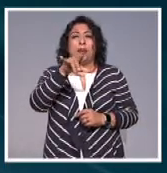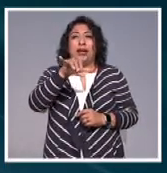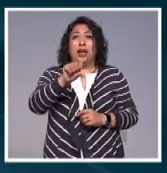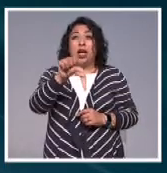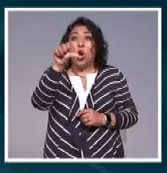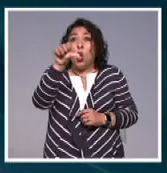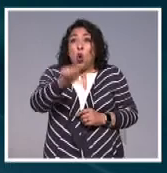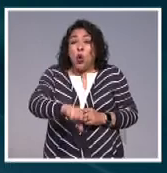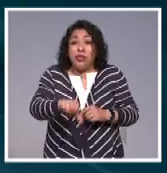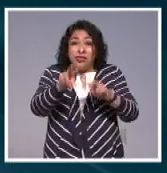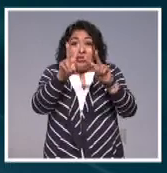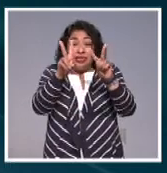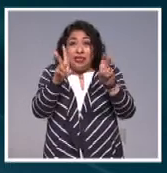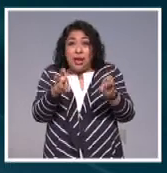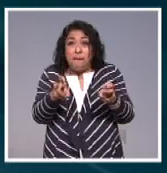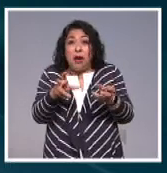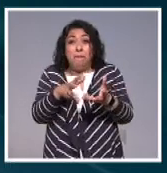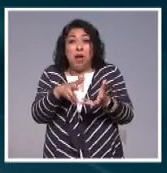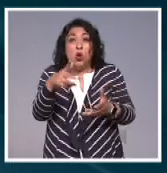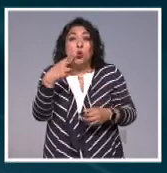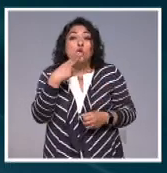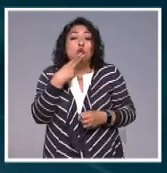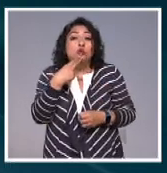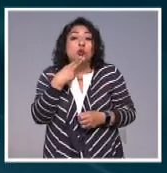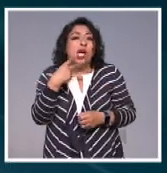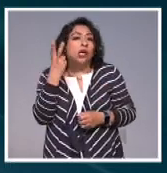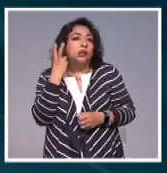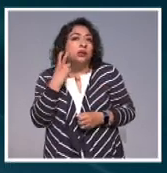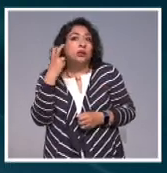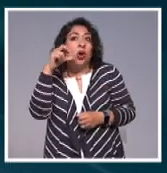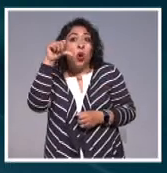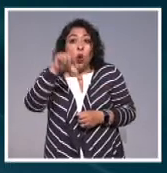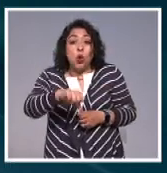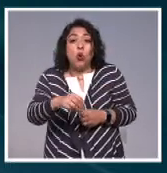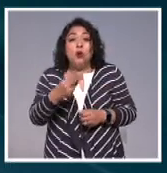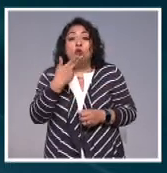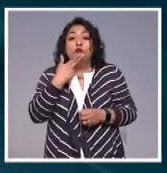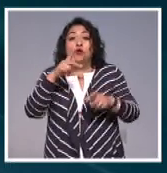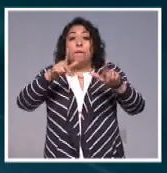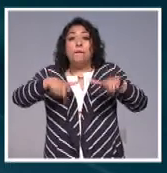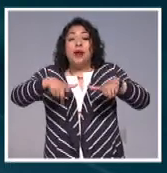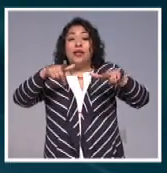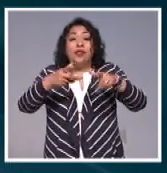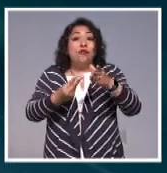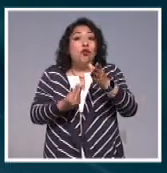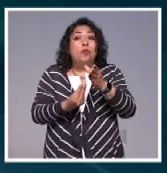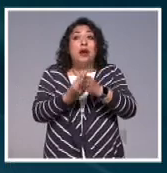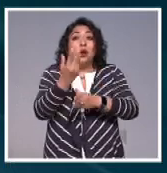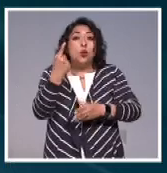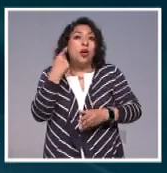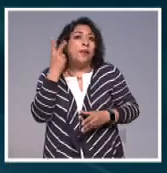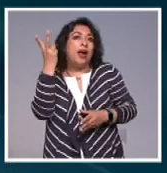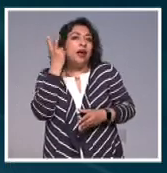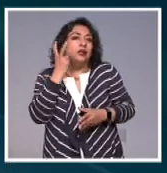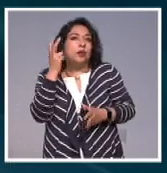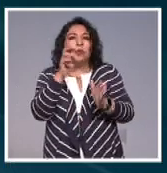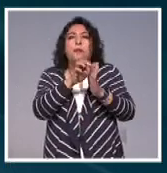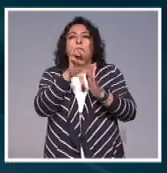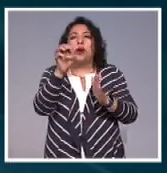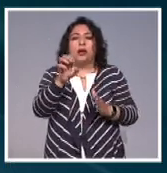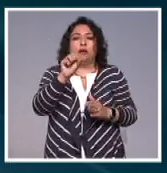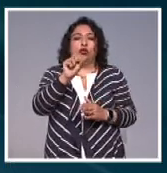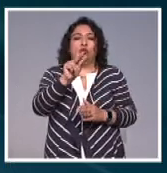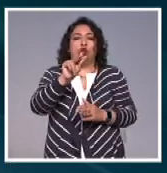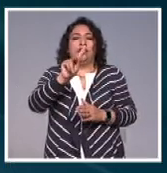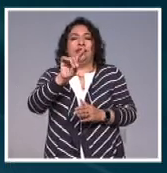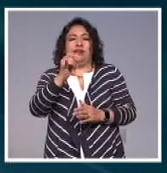los contenidos de mayor consumo en estas nuevas plataformas de audio. O sea, por ejemplo, en